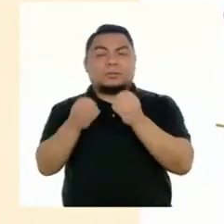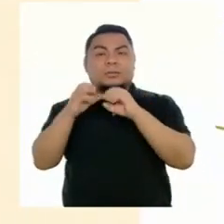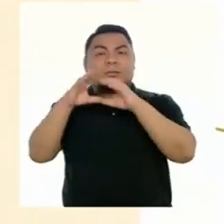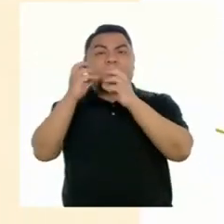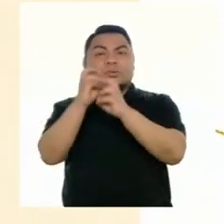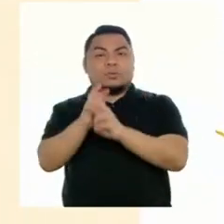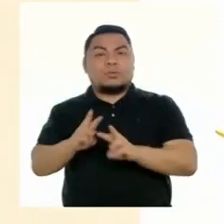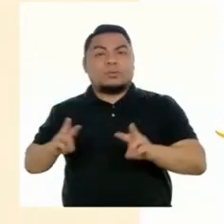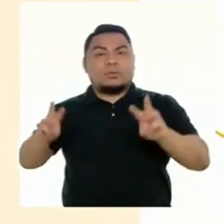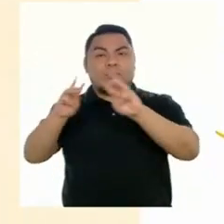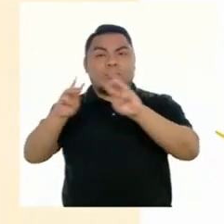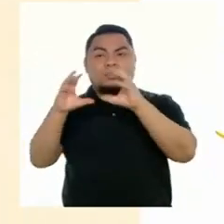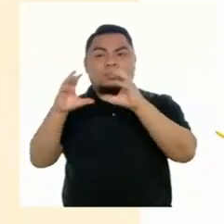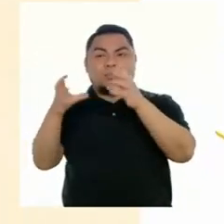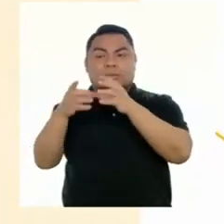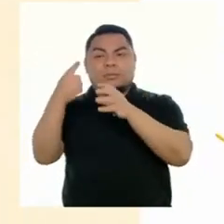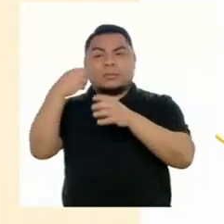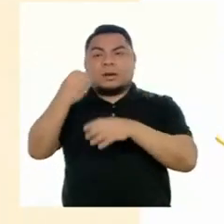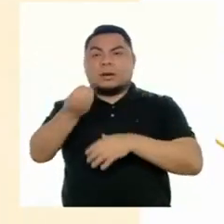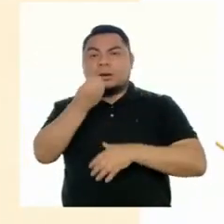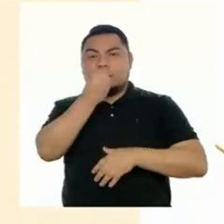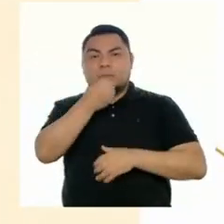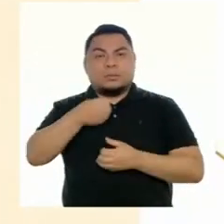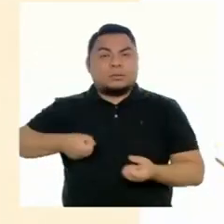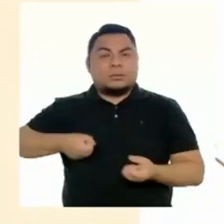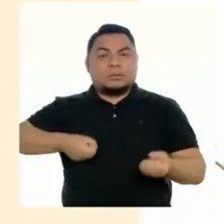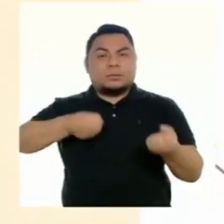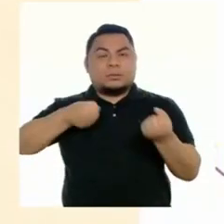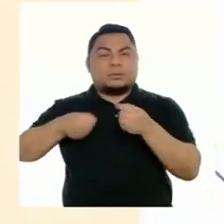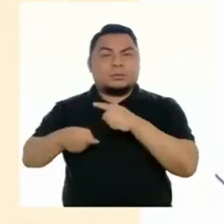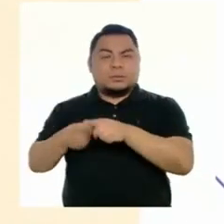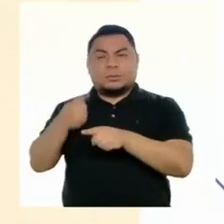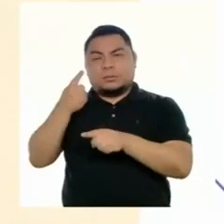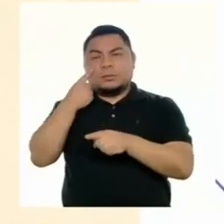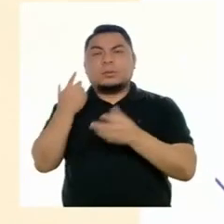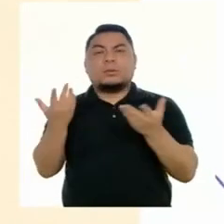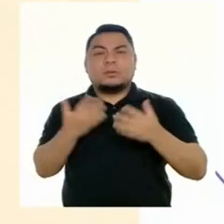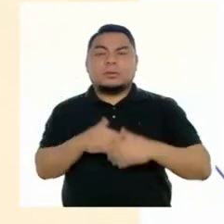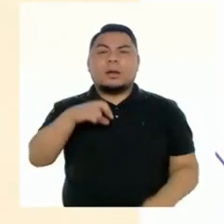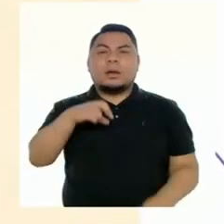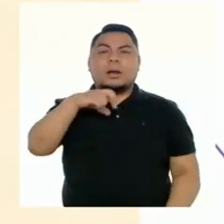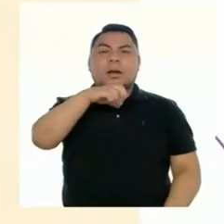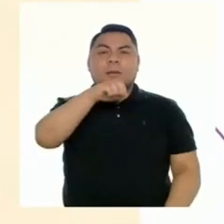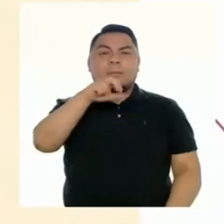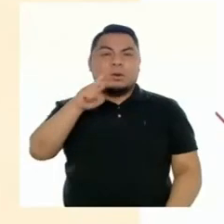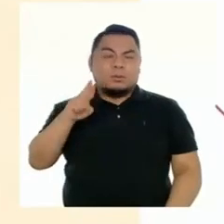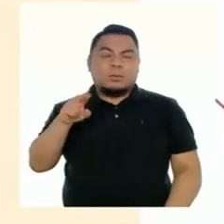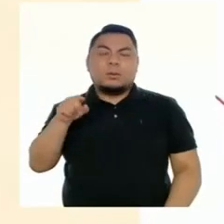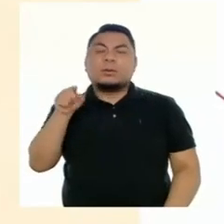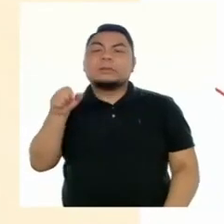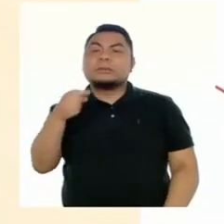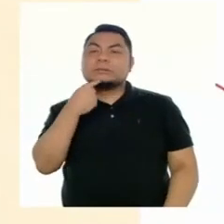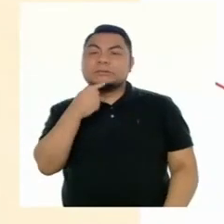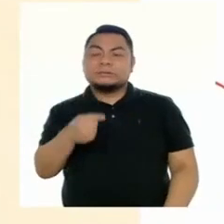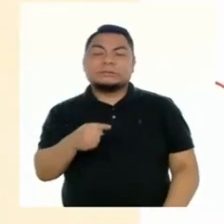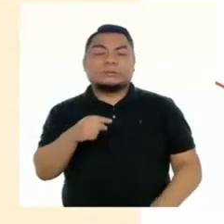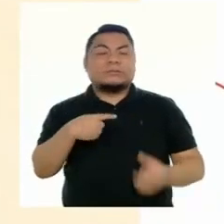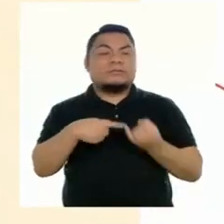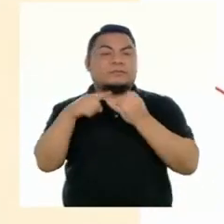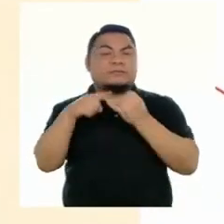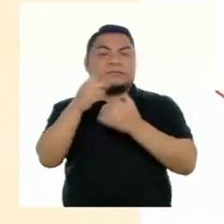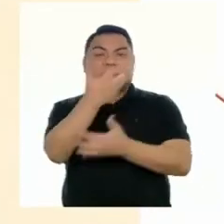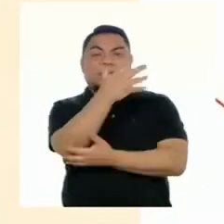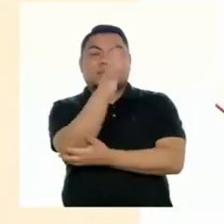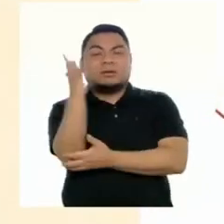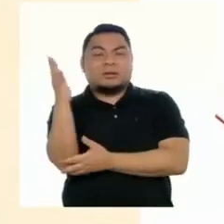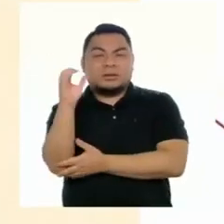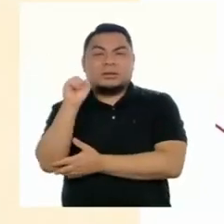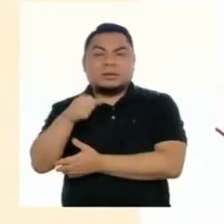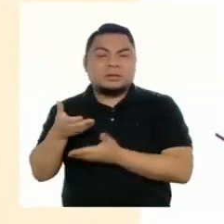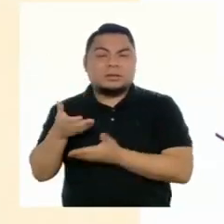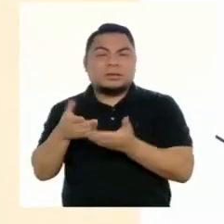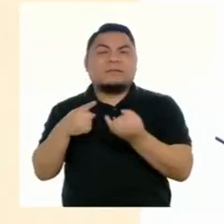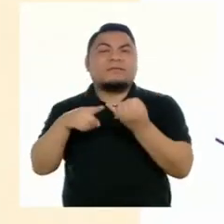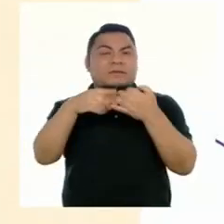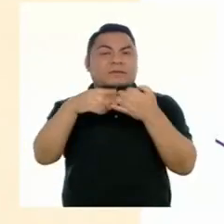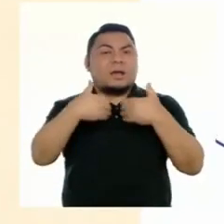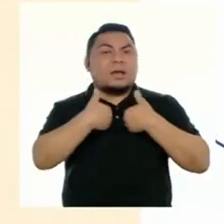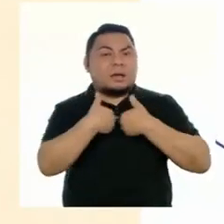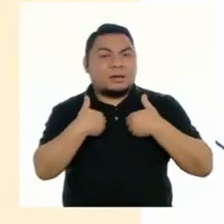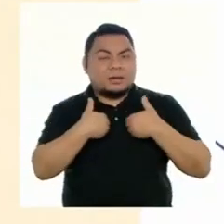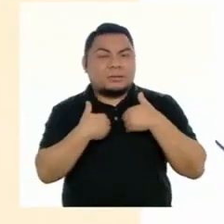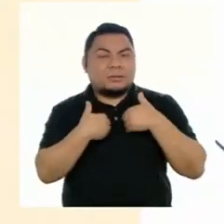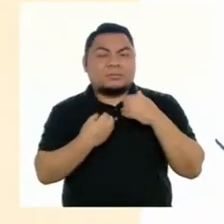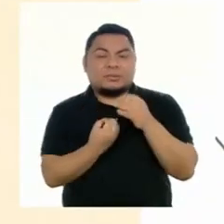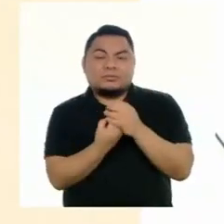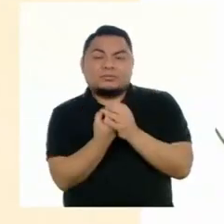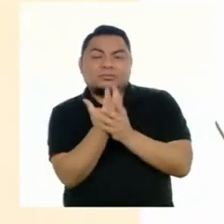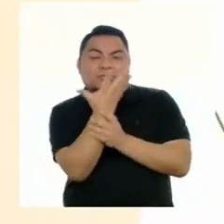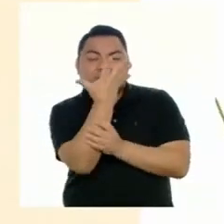de las Naciones Unidas para la Alimentación y la Agricultura, conocida como FAO, la agrobiodiversidad incluye la variabilidad de animales,